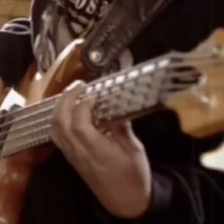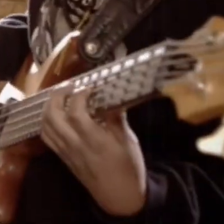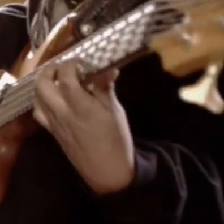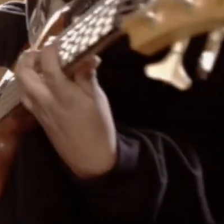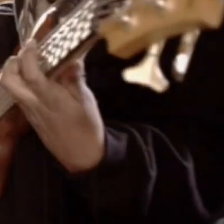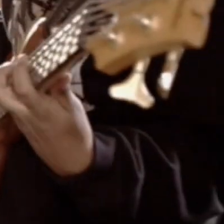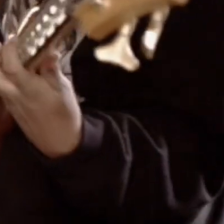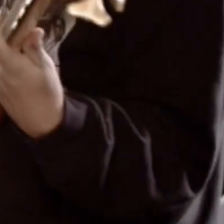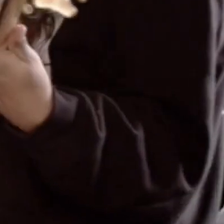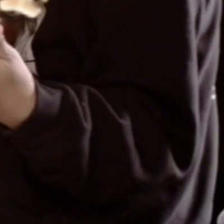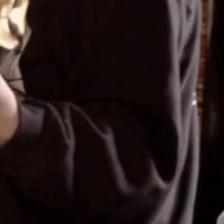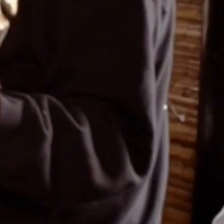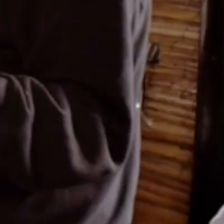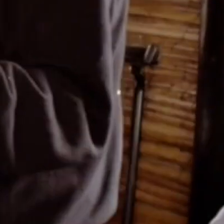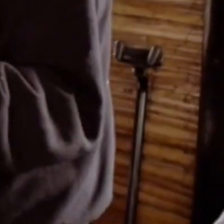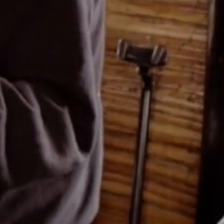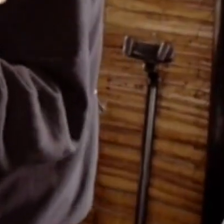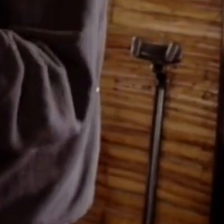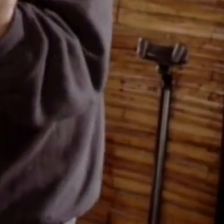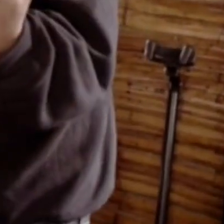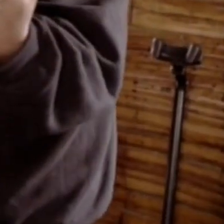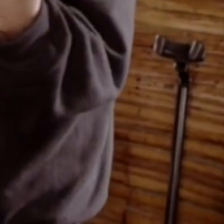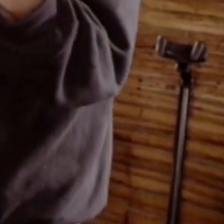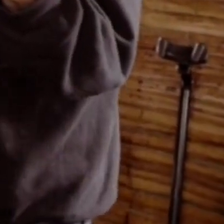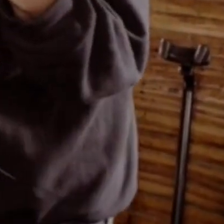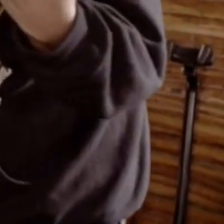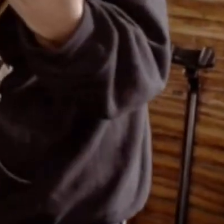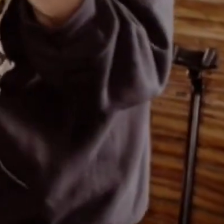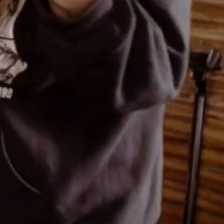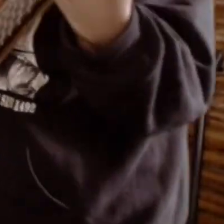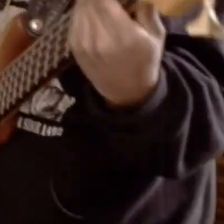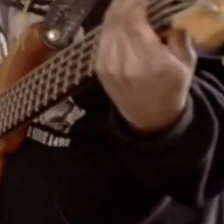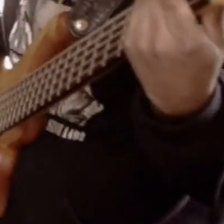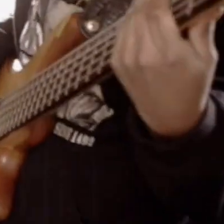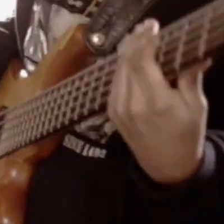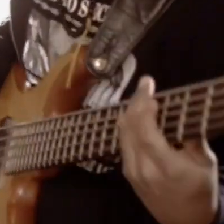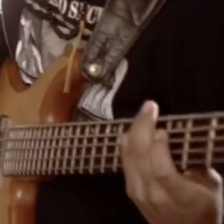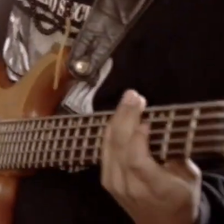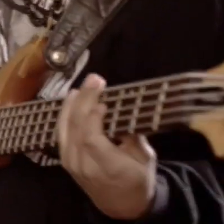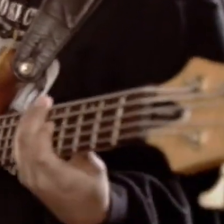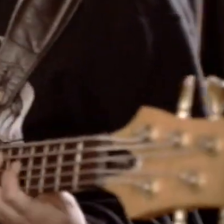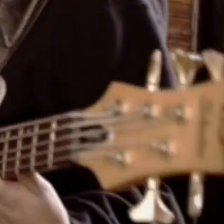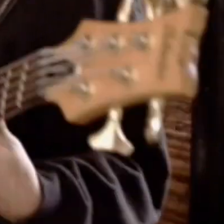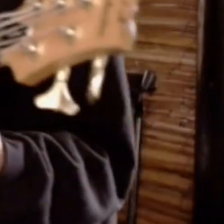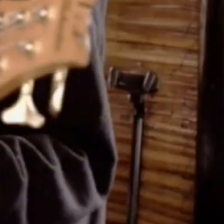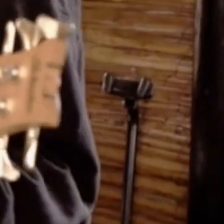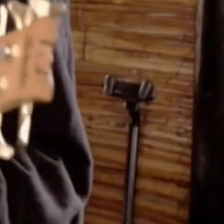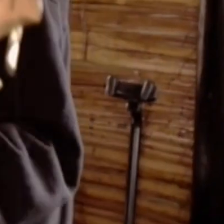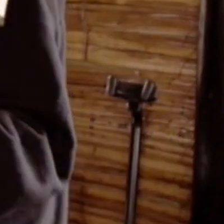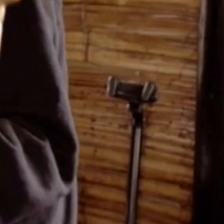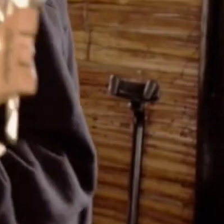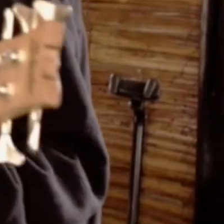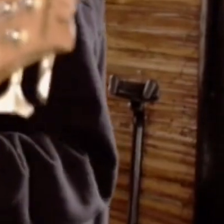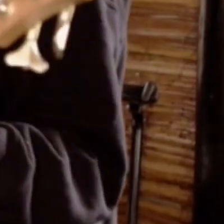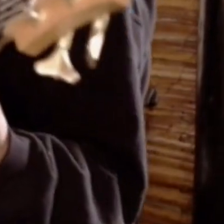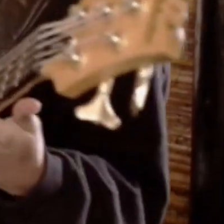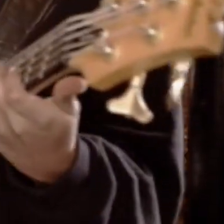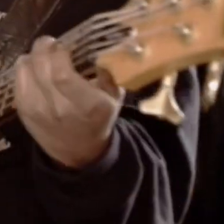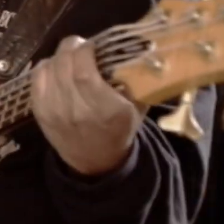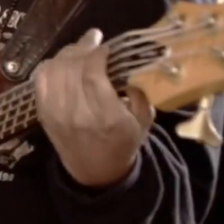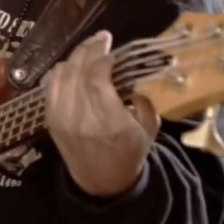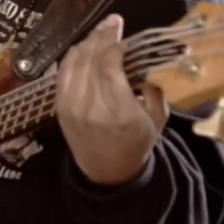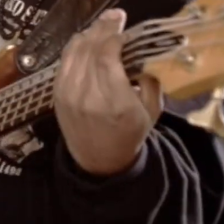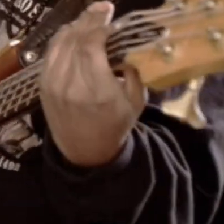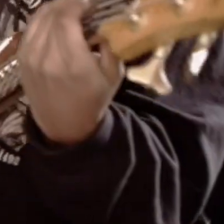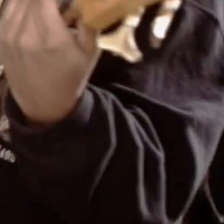déjame contarte lo que alcanzo a ver desde aquí arriba, acompañado de un rico clima que antes no sentía, desde donde puedes oír el sonido del viento,